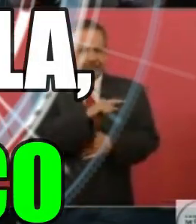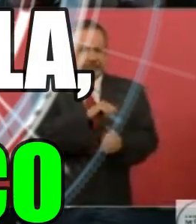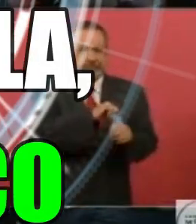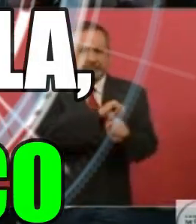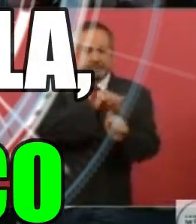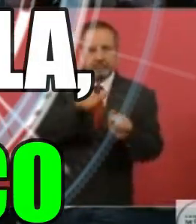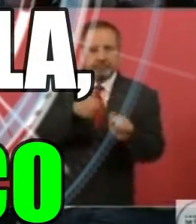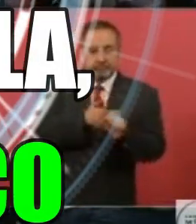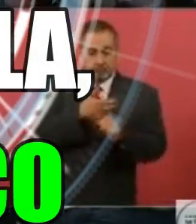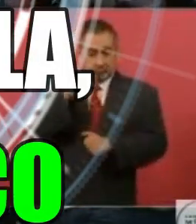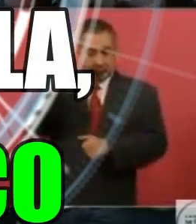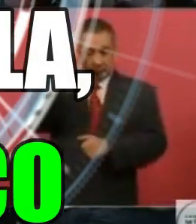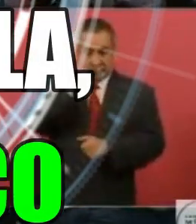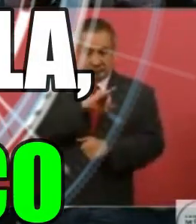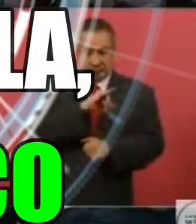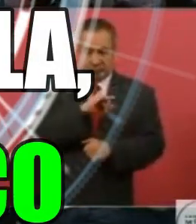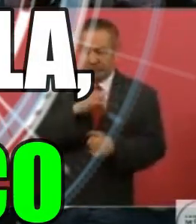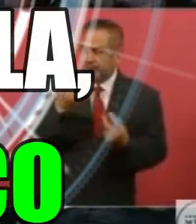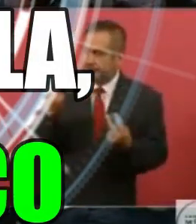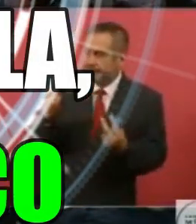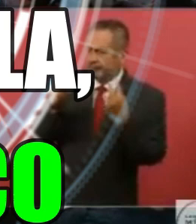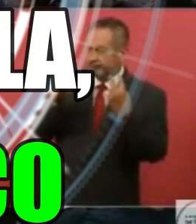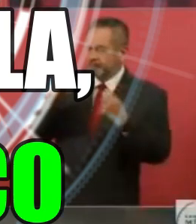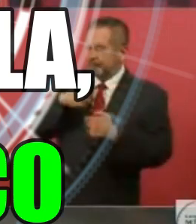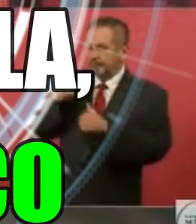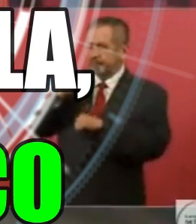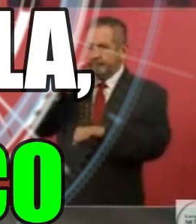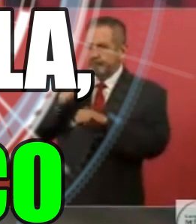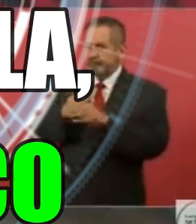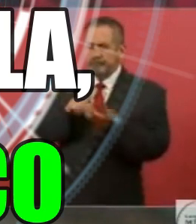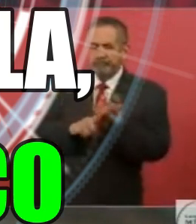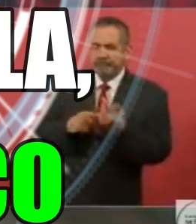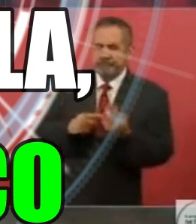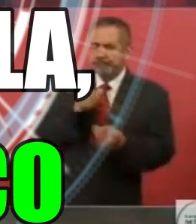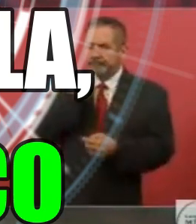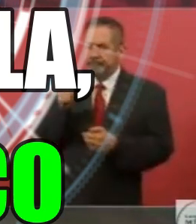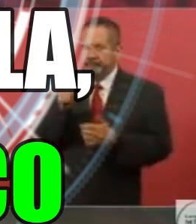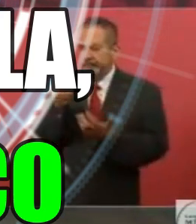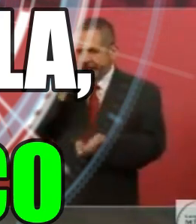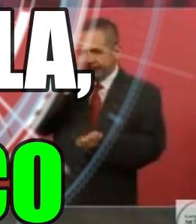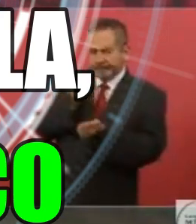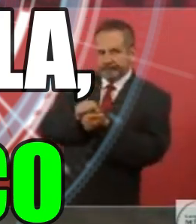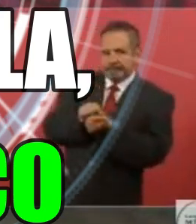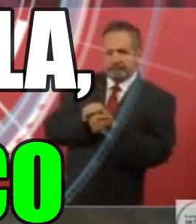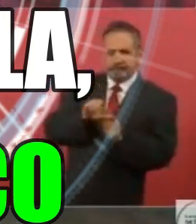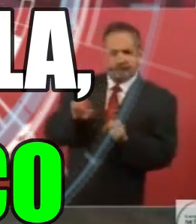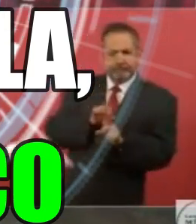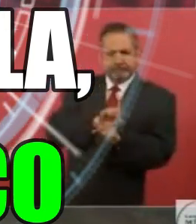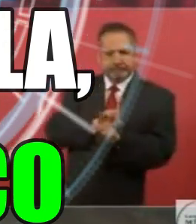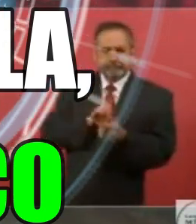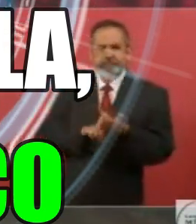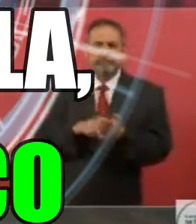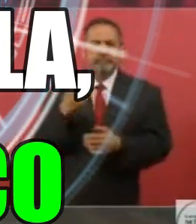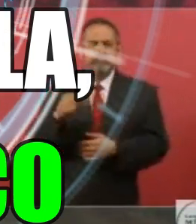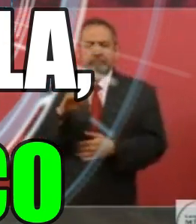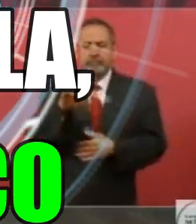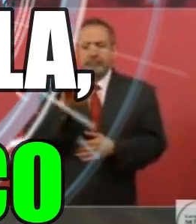el representante de todo el bloque conservador es Claudio X González,